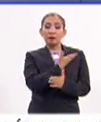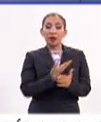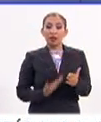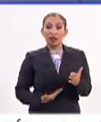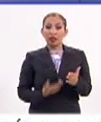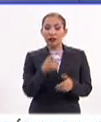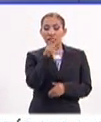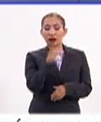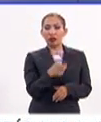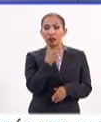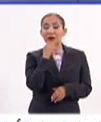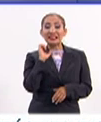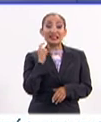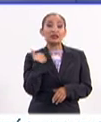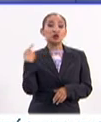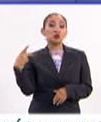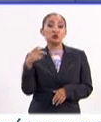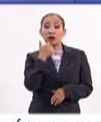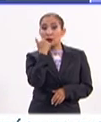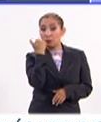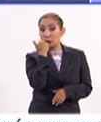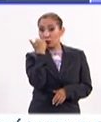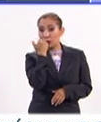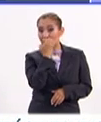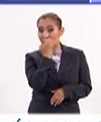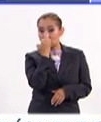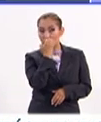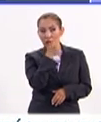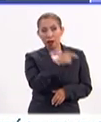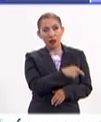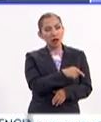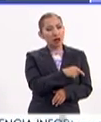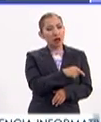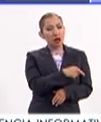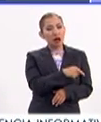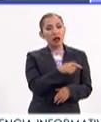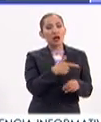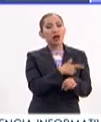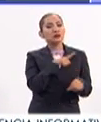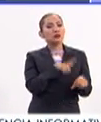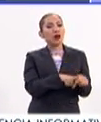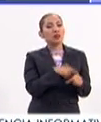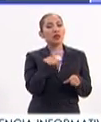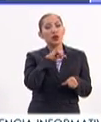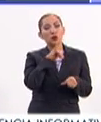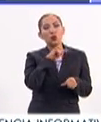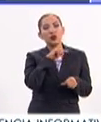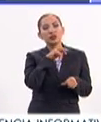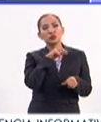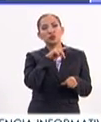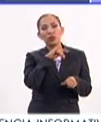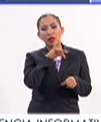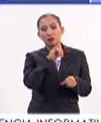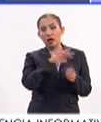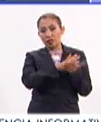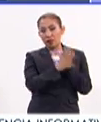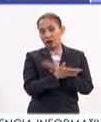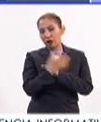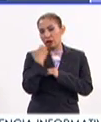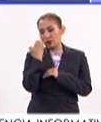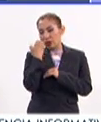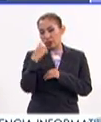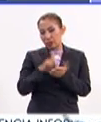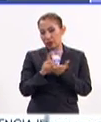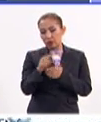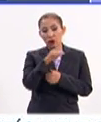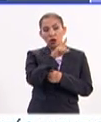la República un exalumno suyo de la facultad de la Escuela Nacional de Jurisprudencia, antes de que fuera Facultad de Derecho,